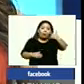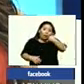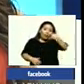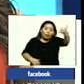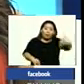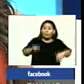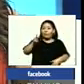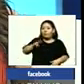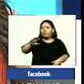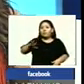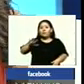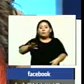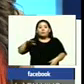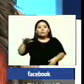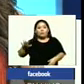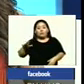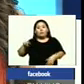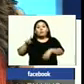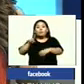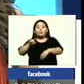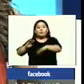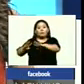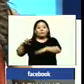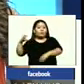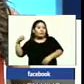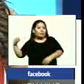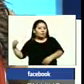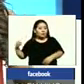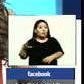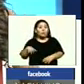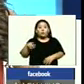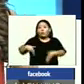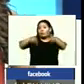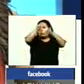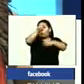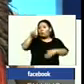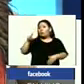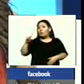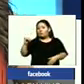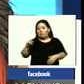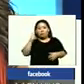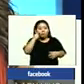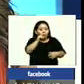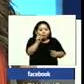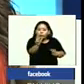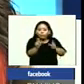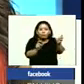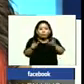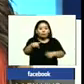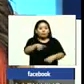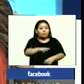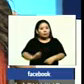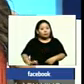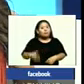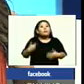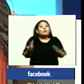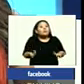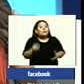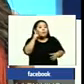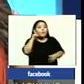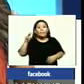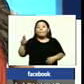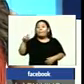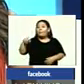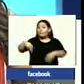2555-1900, DUI Centro, identificando a El Salvador, Mühlbauer y Registro Nacional